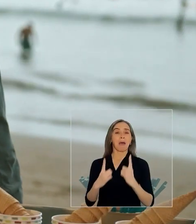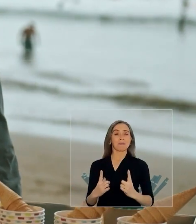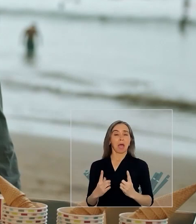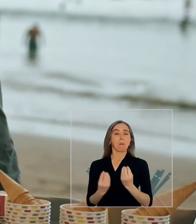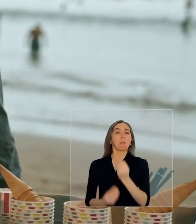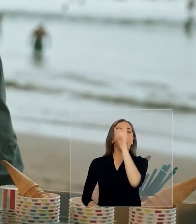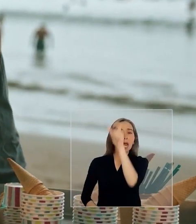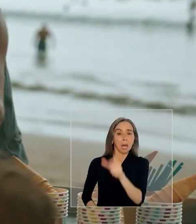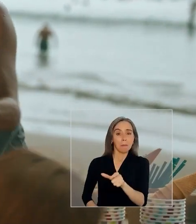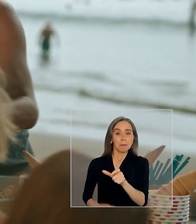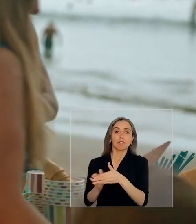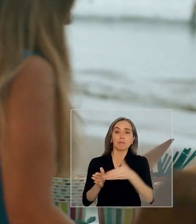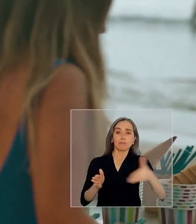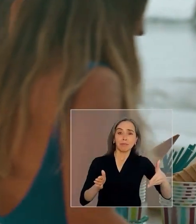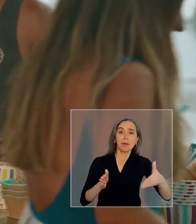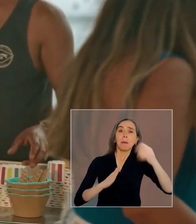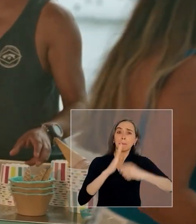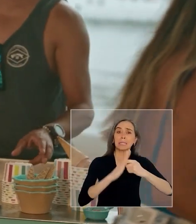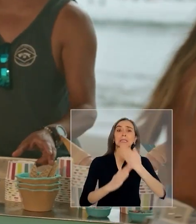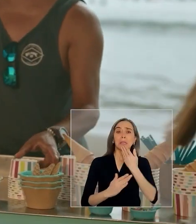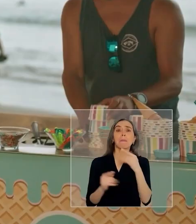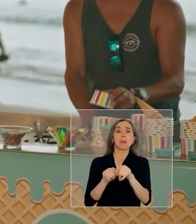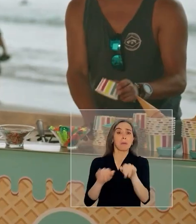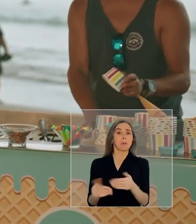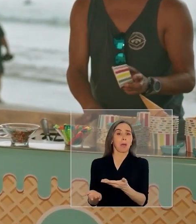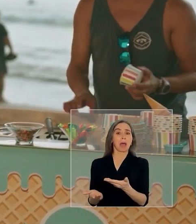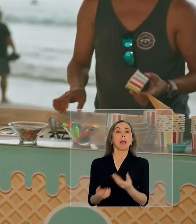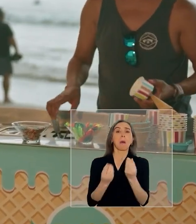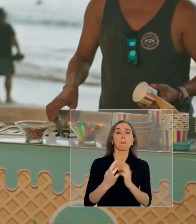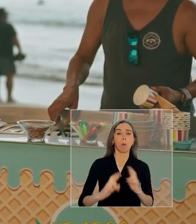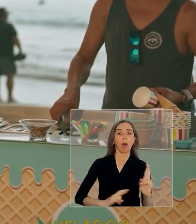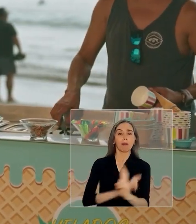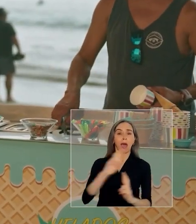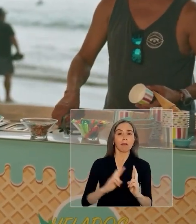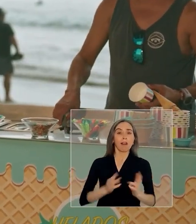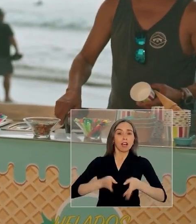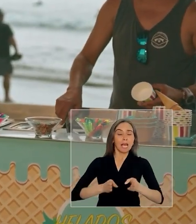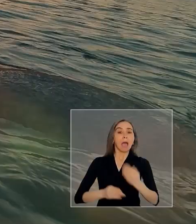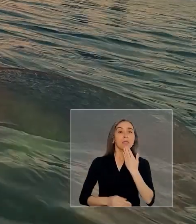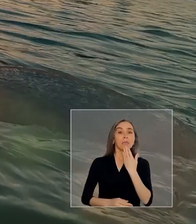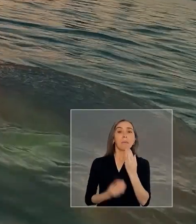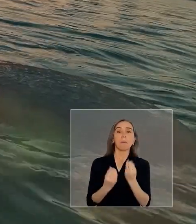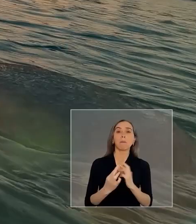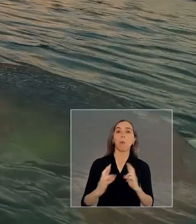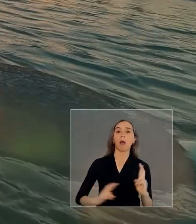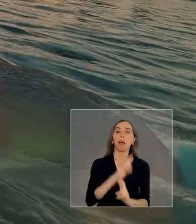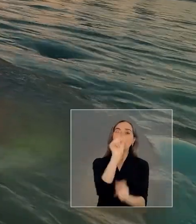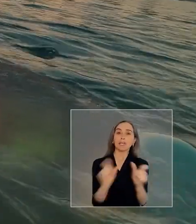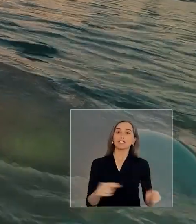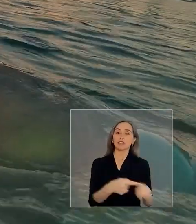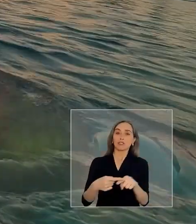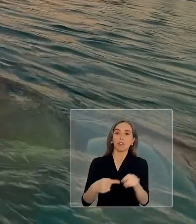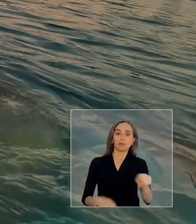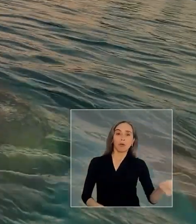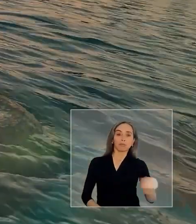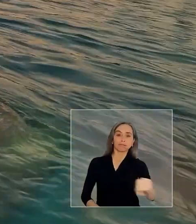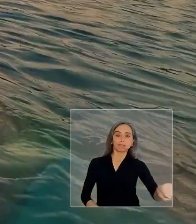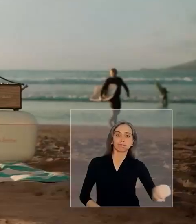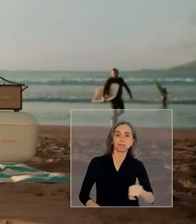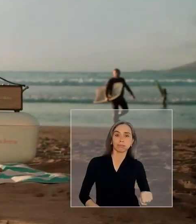Sé la misma persona que eres cuando estás de vacaciones. Una buena convivencia vial también es una buena convivencia